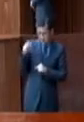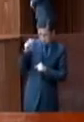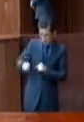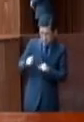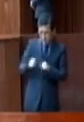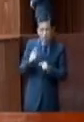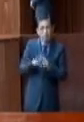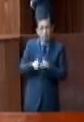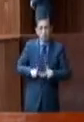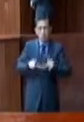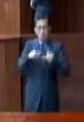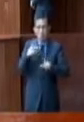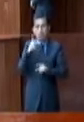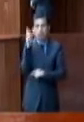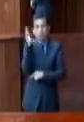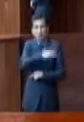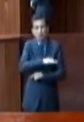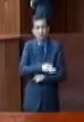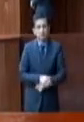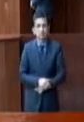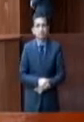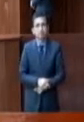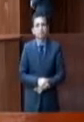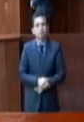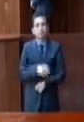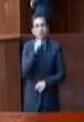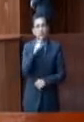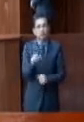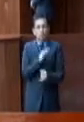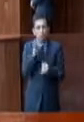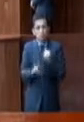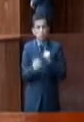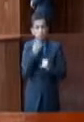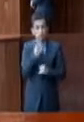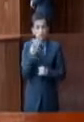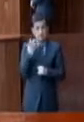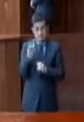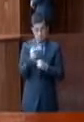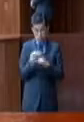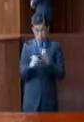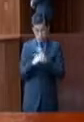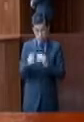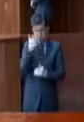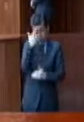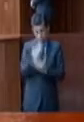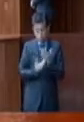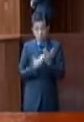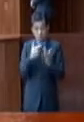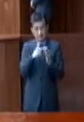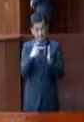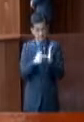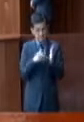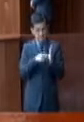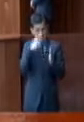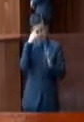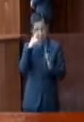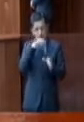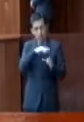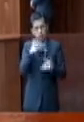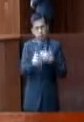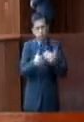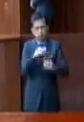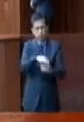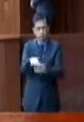pero no si la de síntesis finalmente se razona que en tanto ésta menciones a la normatividad electoral provienen del uso irregular de las